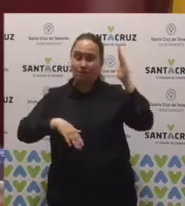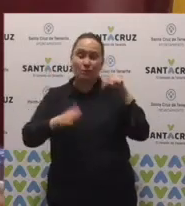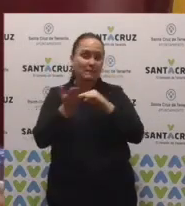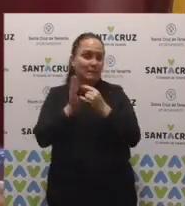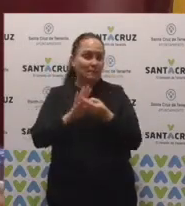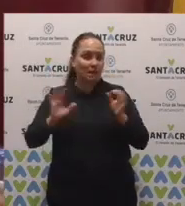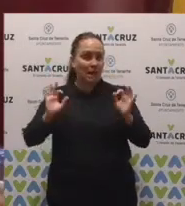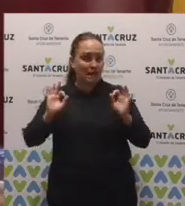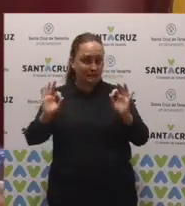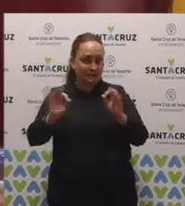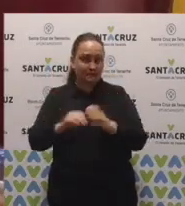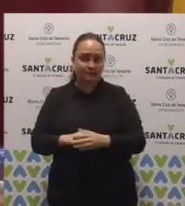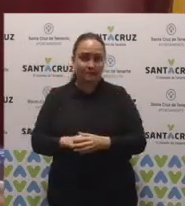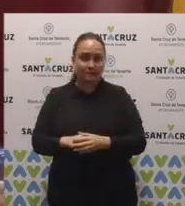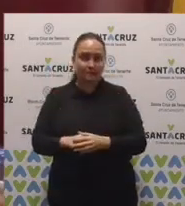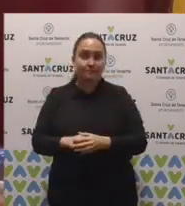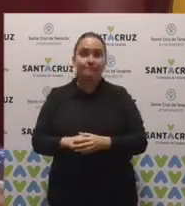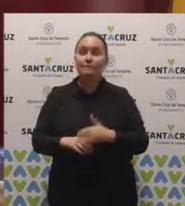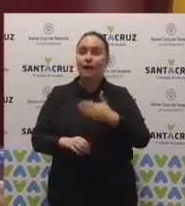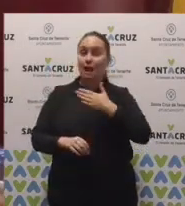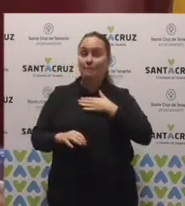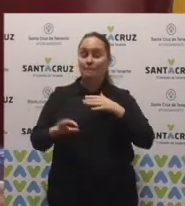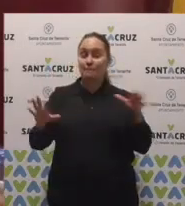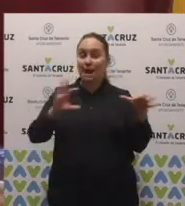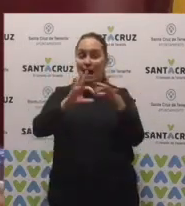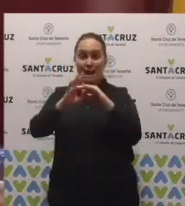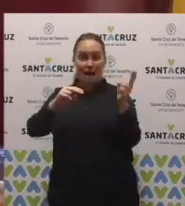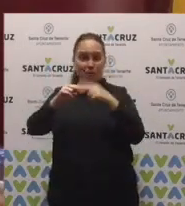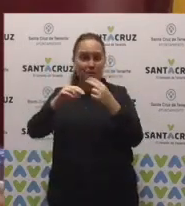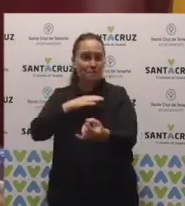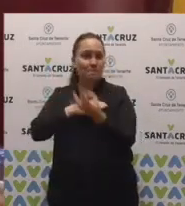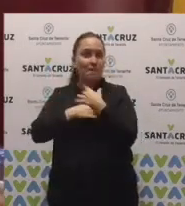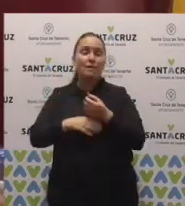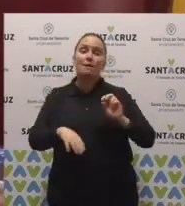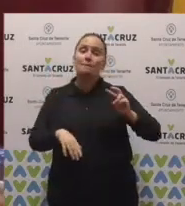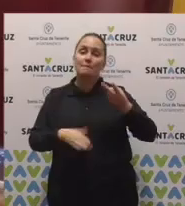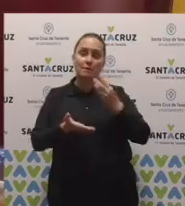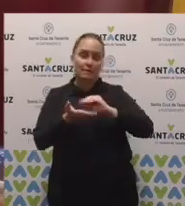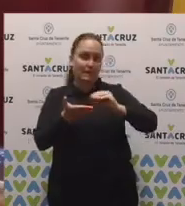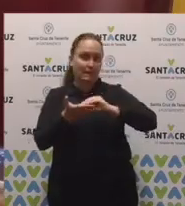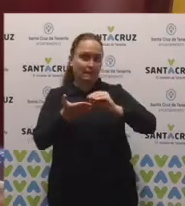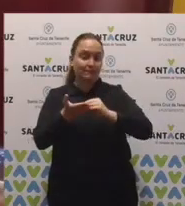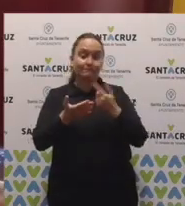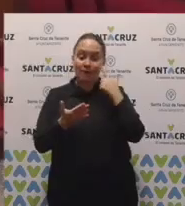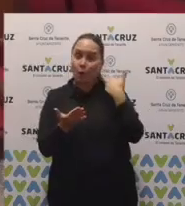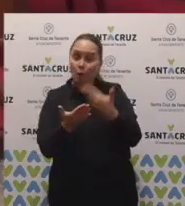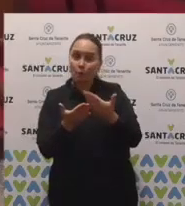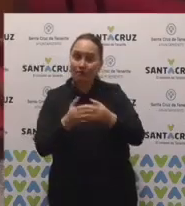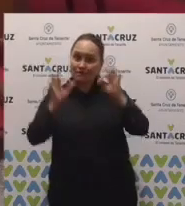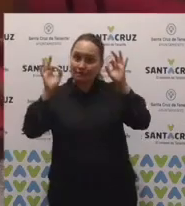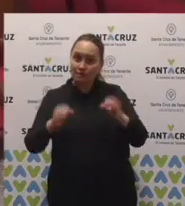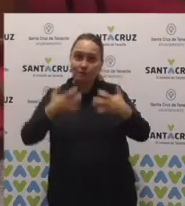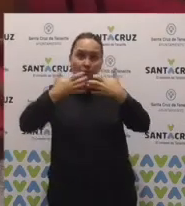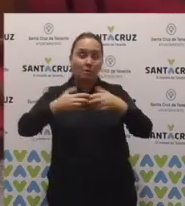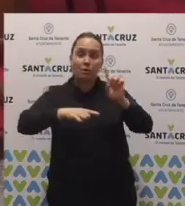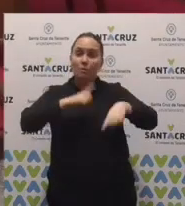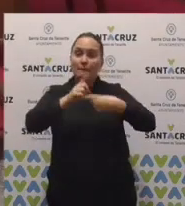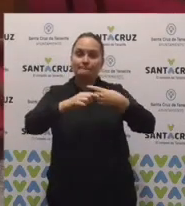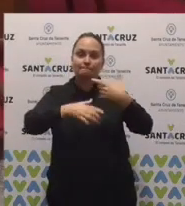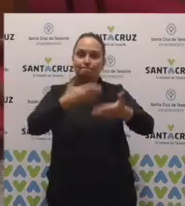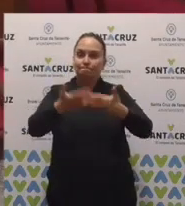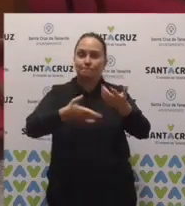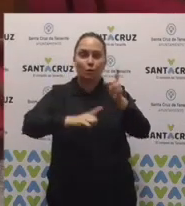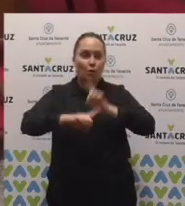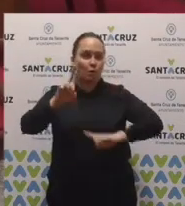a mi me los pasa me pasa el enlace la vicesecretaria se comprobó al principio pero después efectivamente hubo algún problema